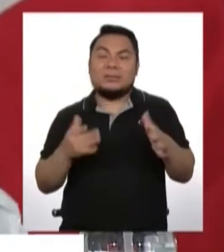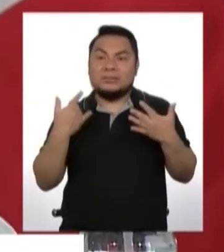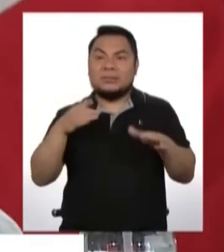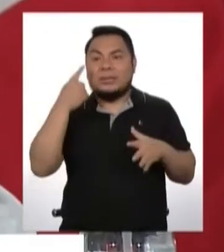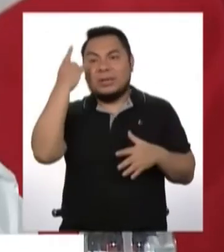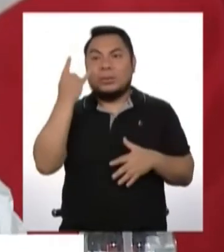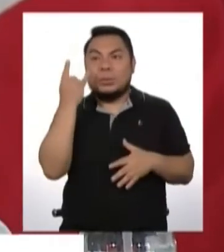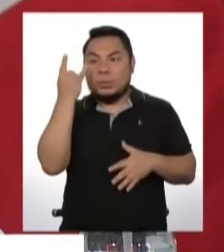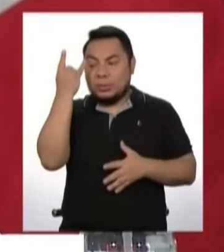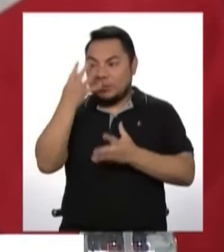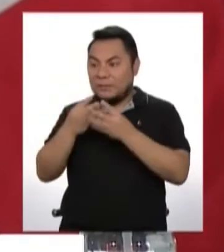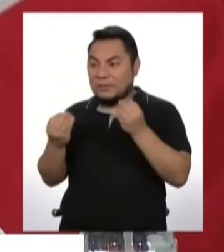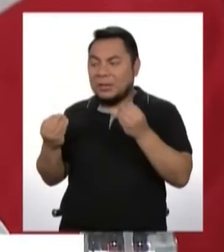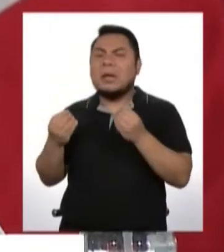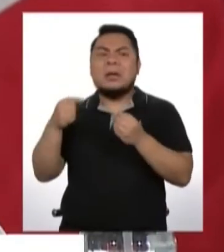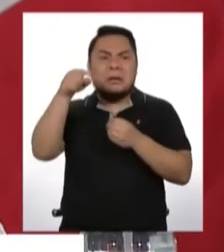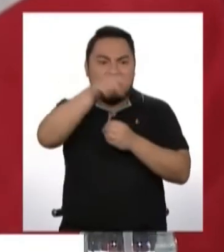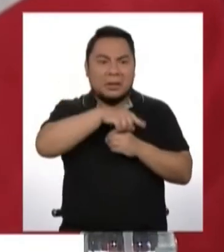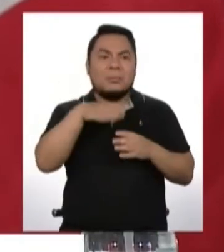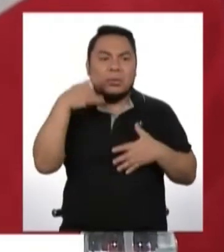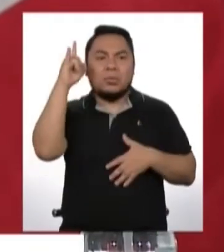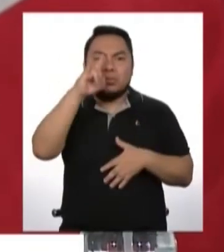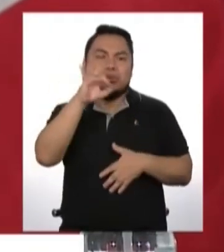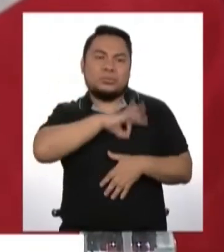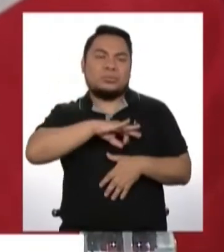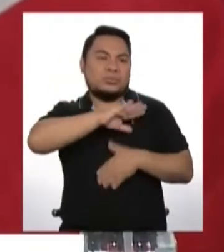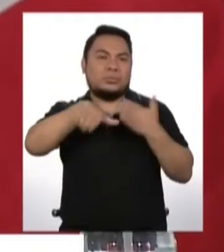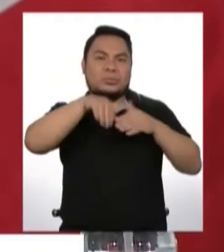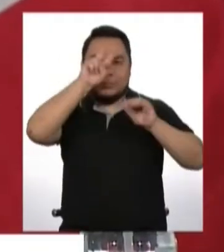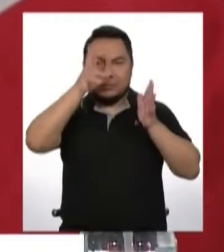en beneficio de la educación de todos los peruanos.